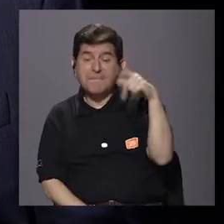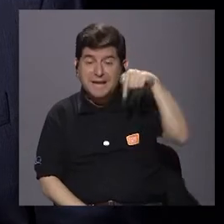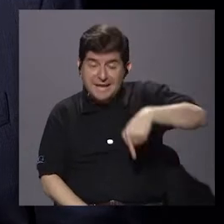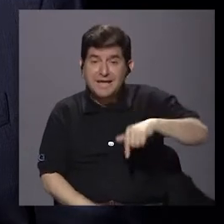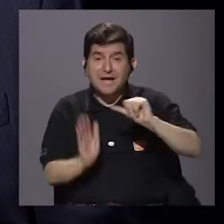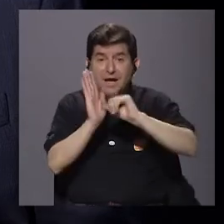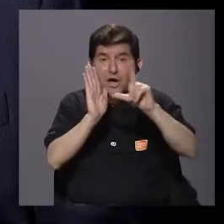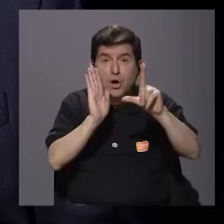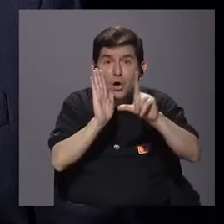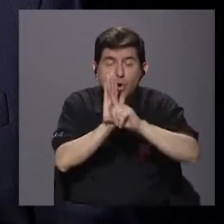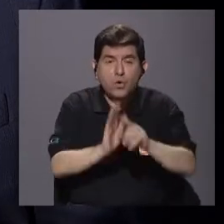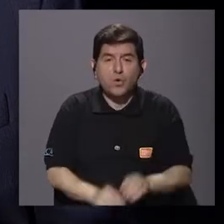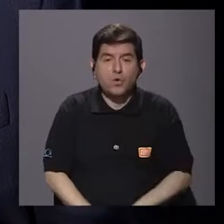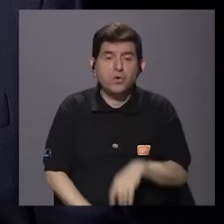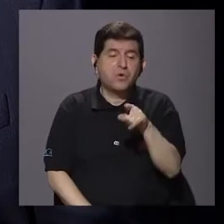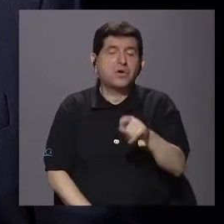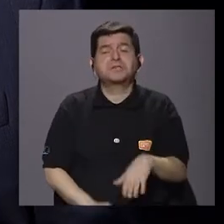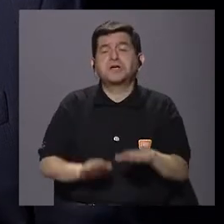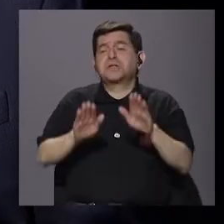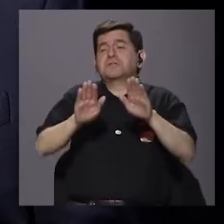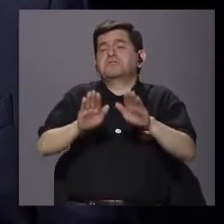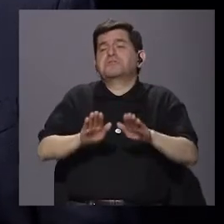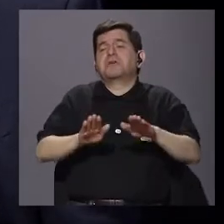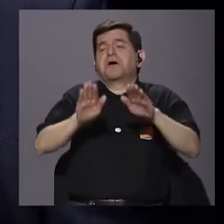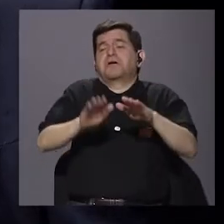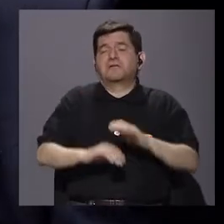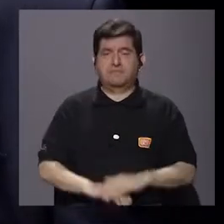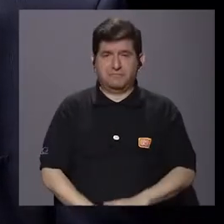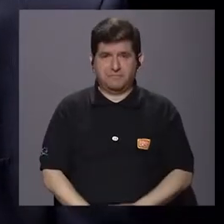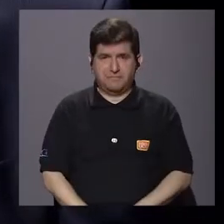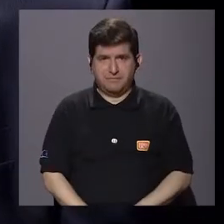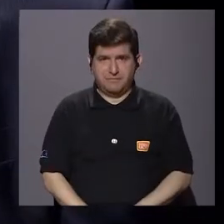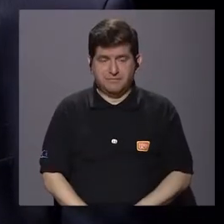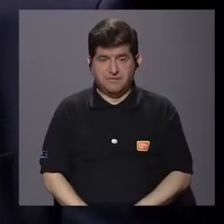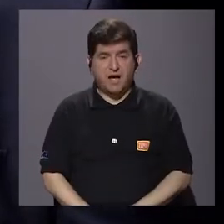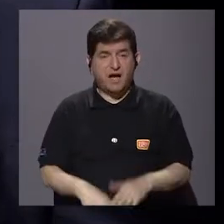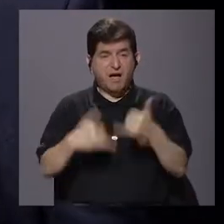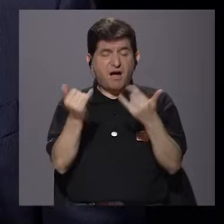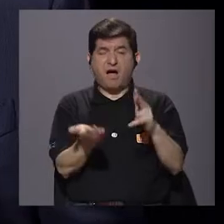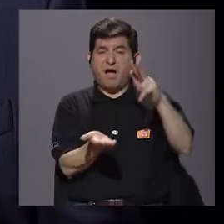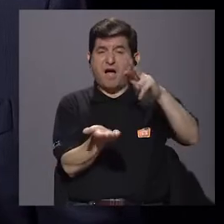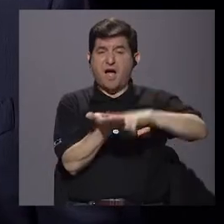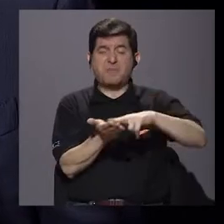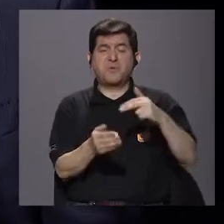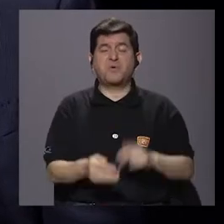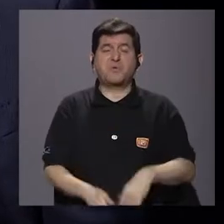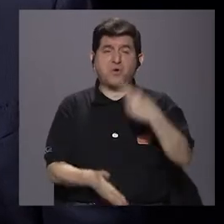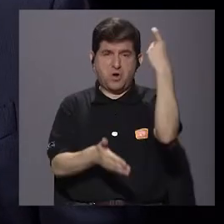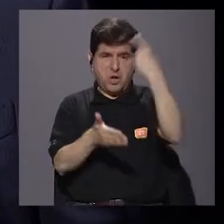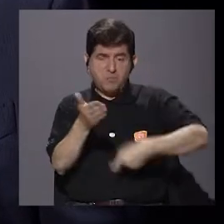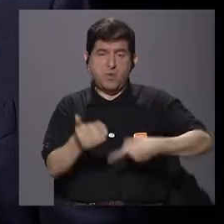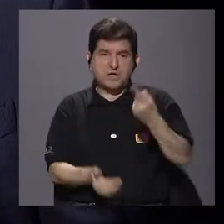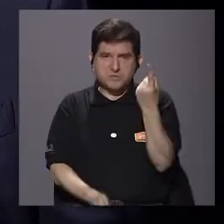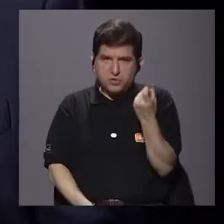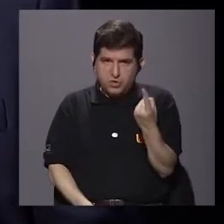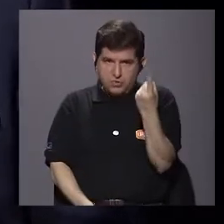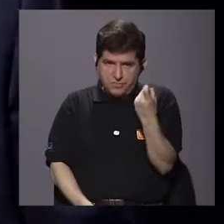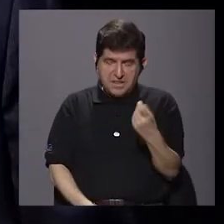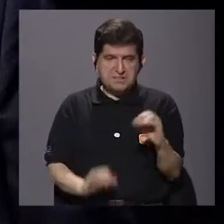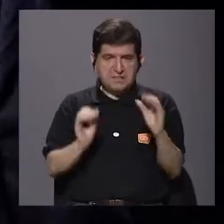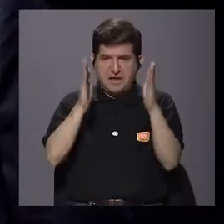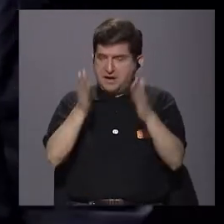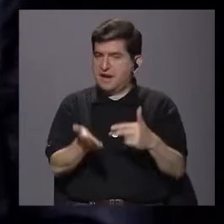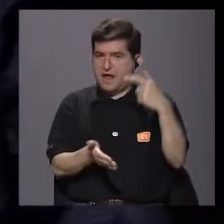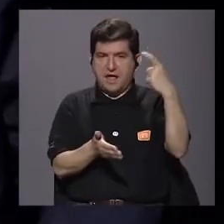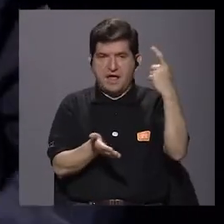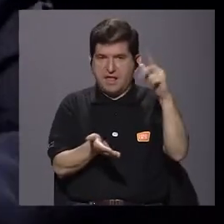es que se duerman sus laureles que precisamente como logró aprobar unos impuestos que hacían falta y que nadie había